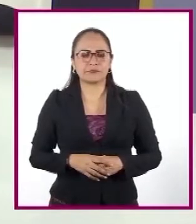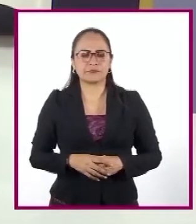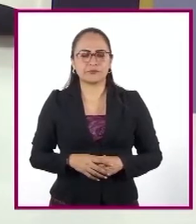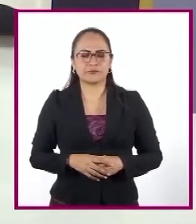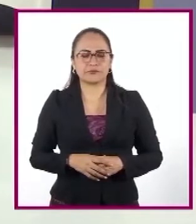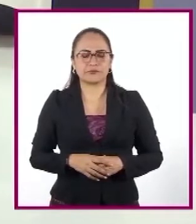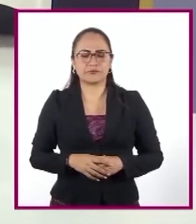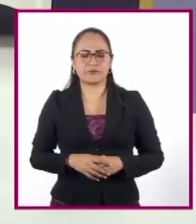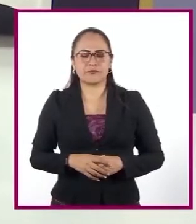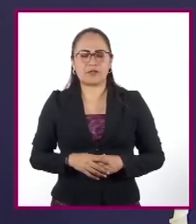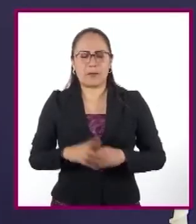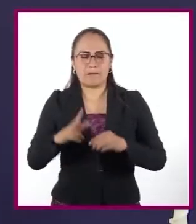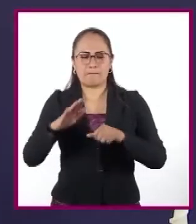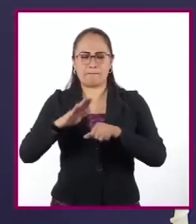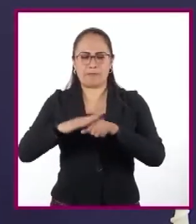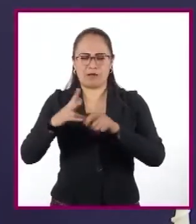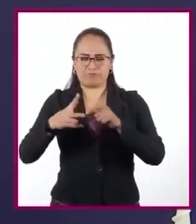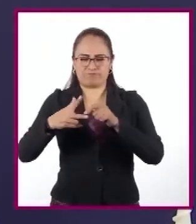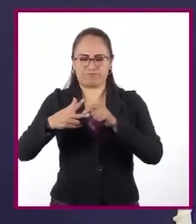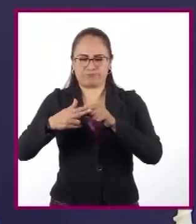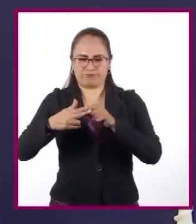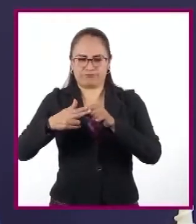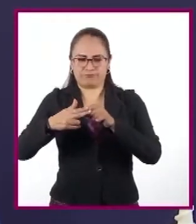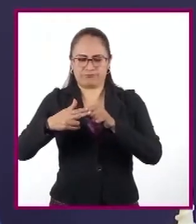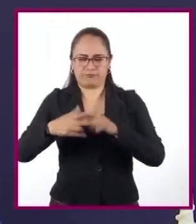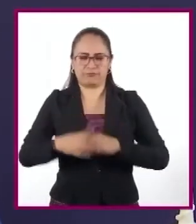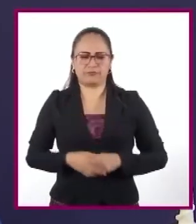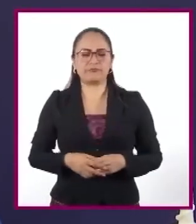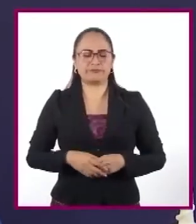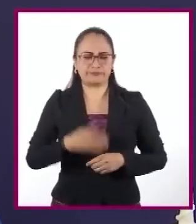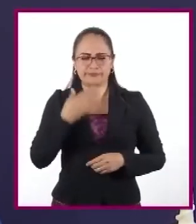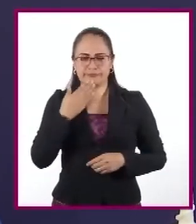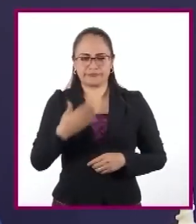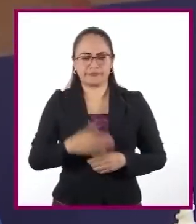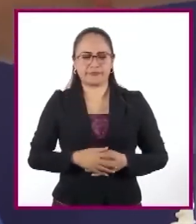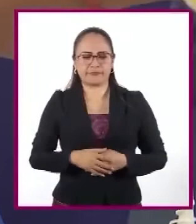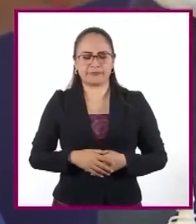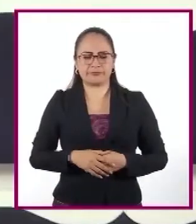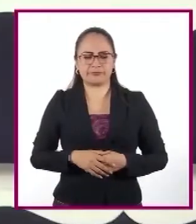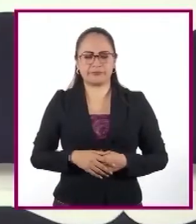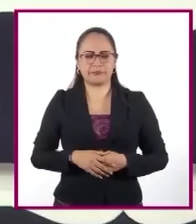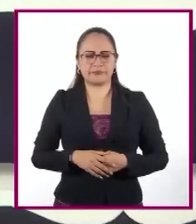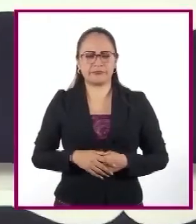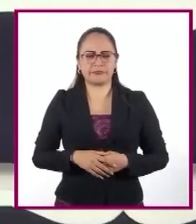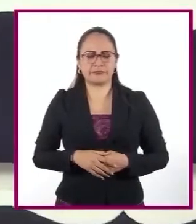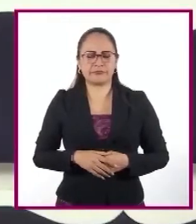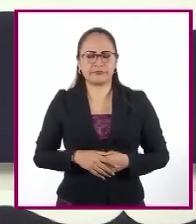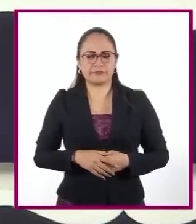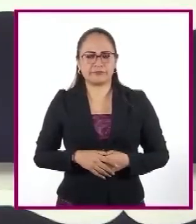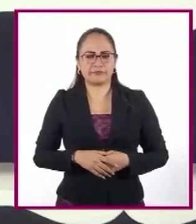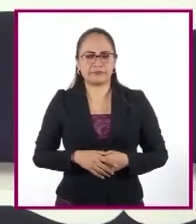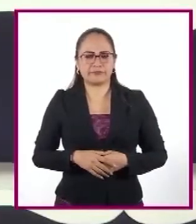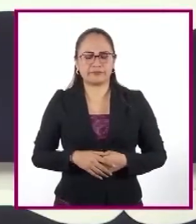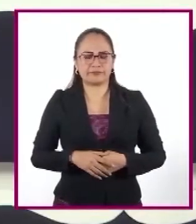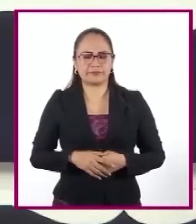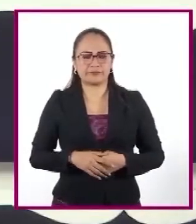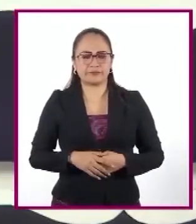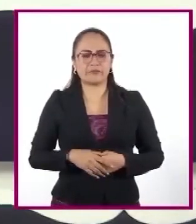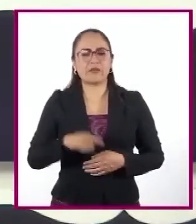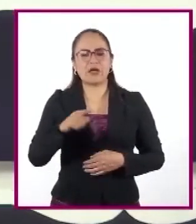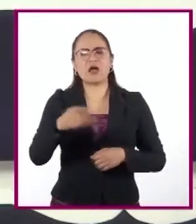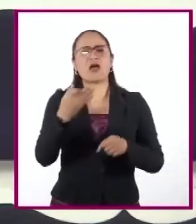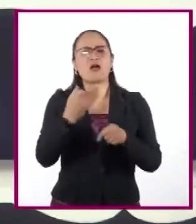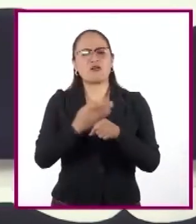Un poquito más adentro, maestra. Ahí corte usted. Muy bien. Listo. ¿Qué es lo que